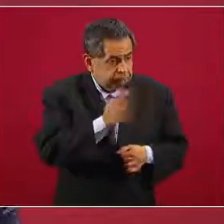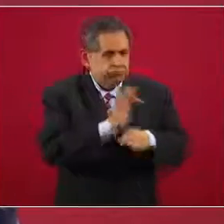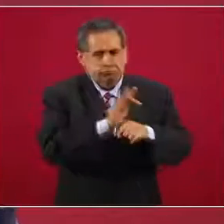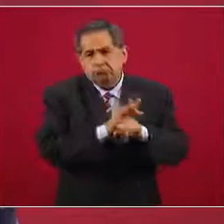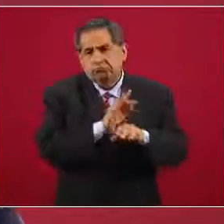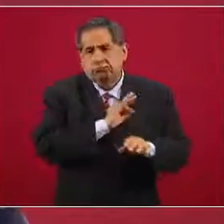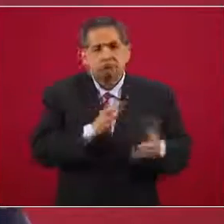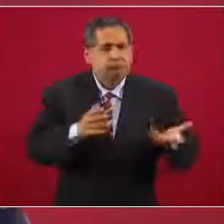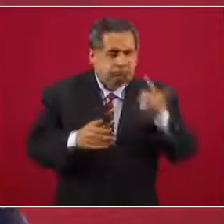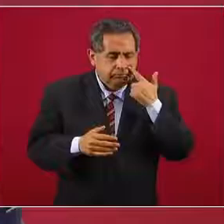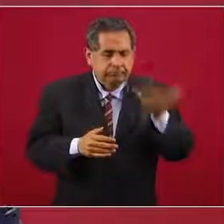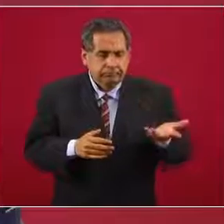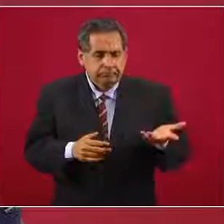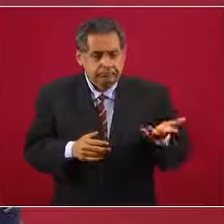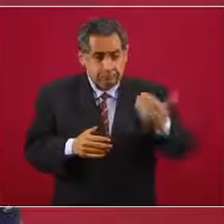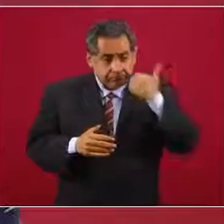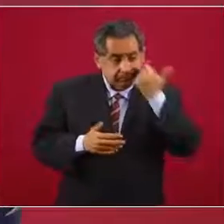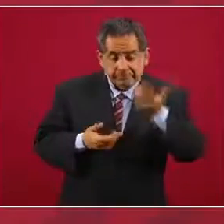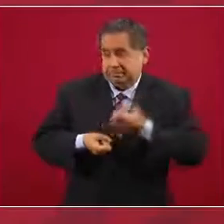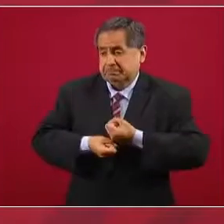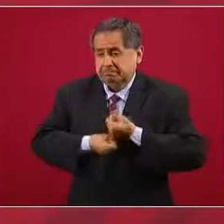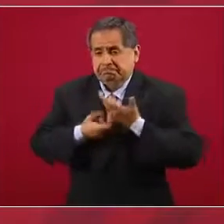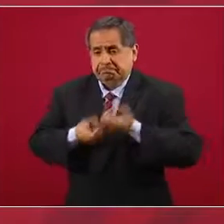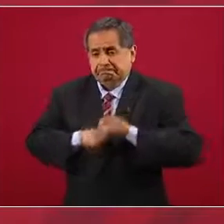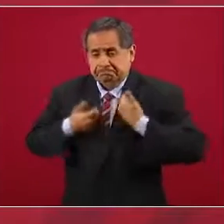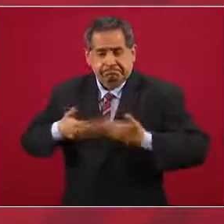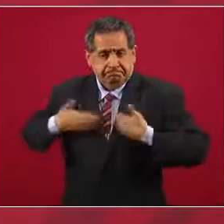que todo el que quiera